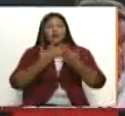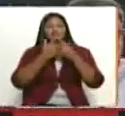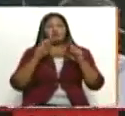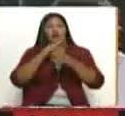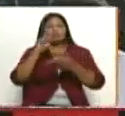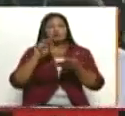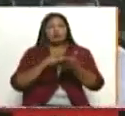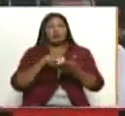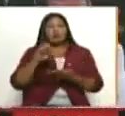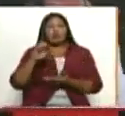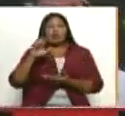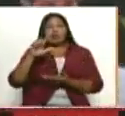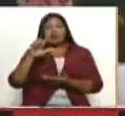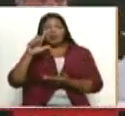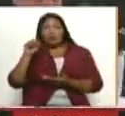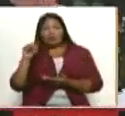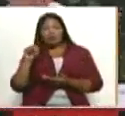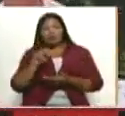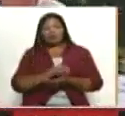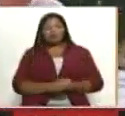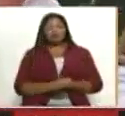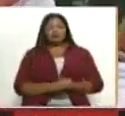Nacional, ELN.